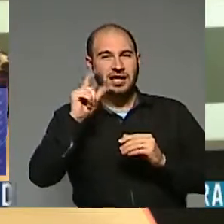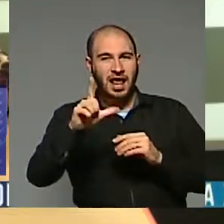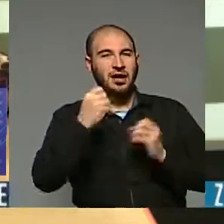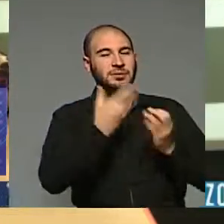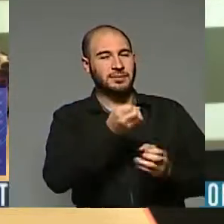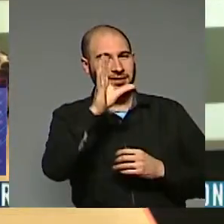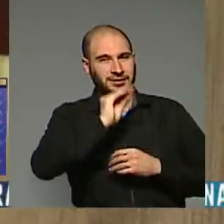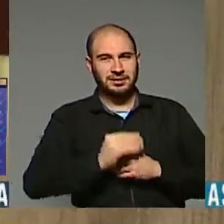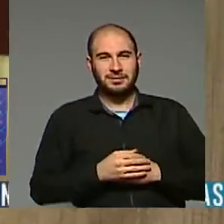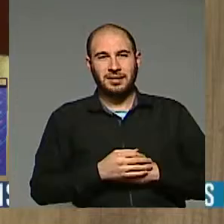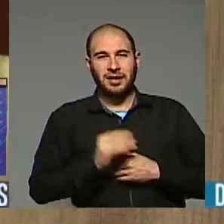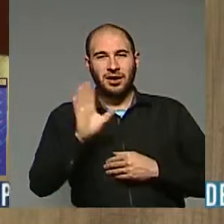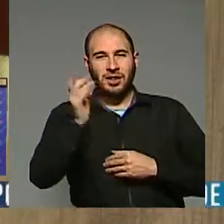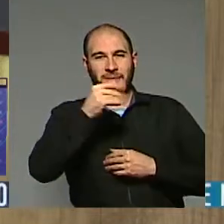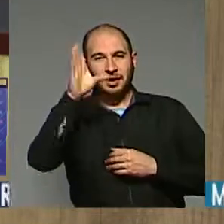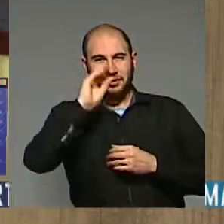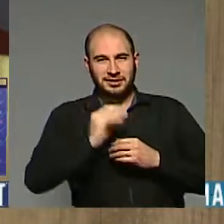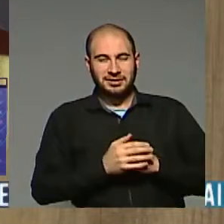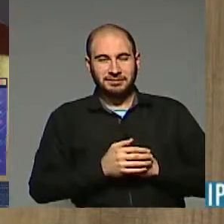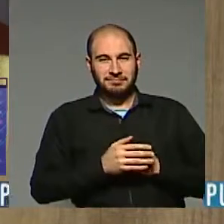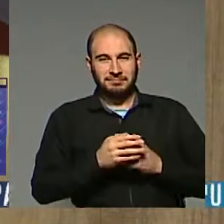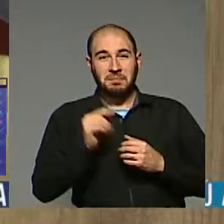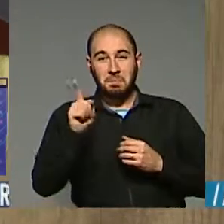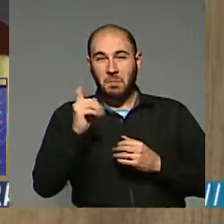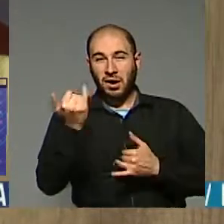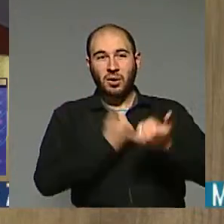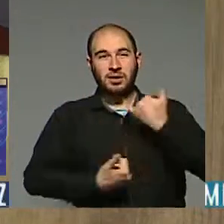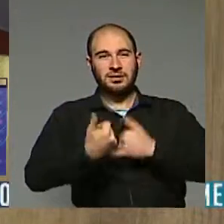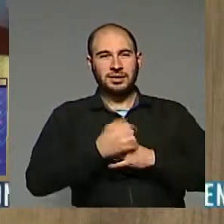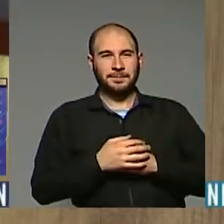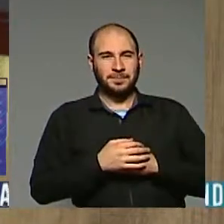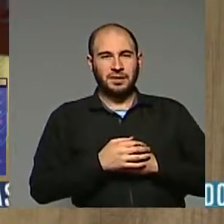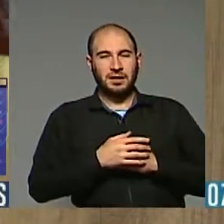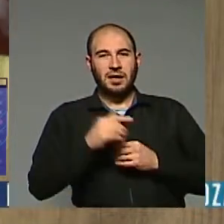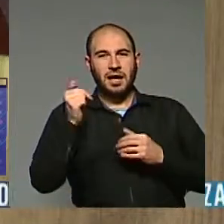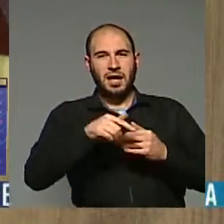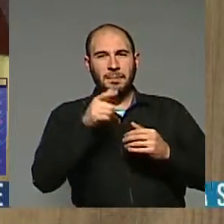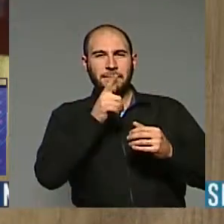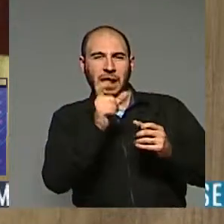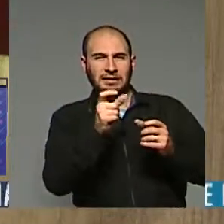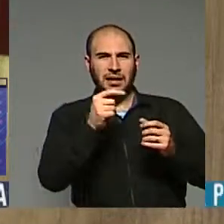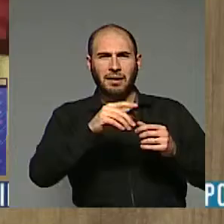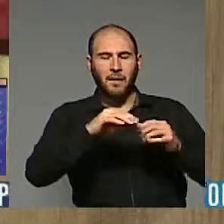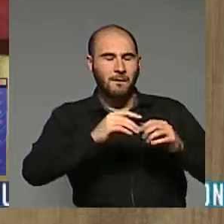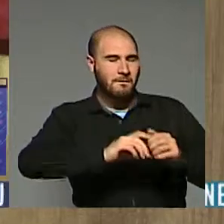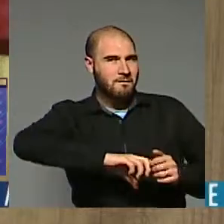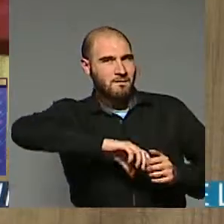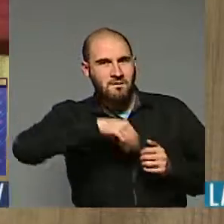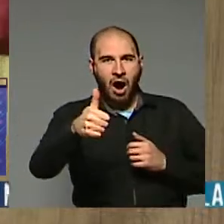Ezequiel, buenas noches, ¿cómo estás? Hola, buenas noches, Claudia. Bueno, bien vos lo dijiste. Se usaron calificativos como